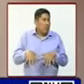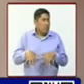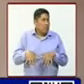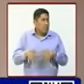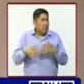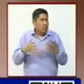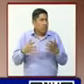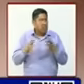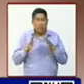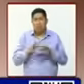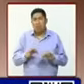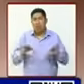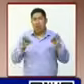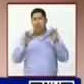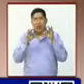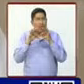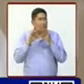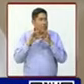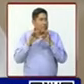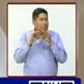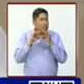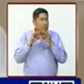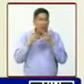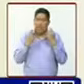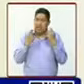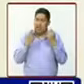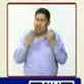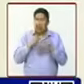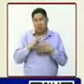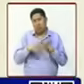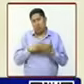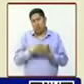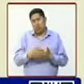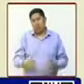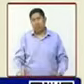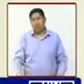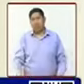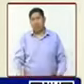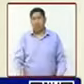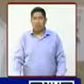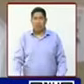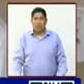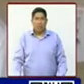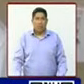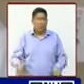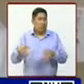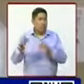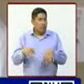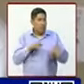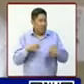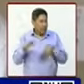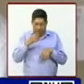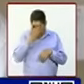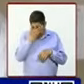desnutrición es importante. Se le está tratando todo, ¿no? Se está haciendo